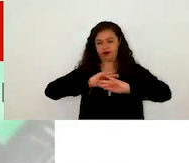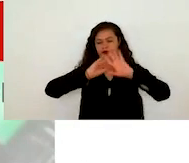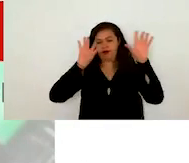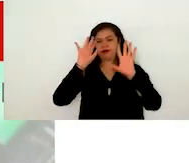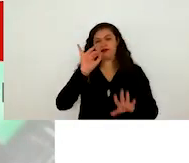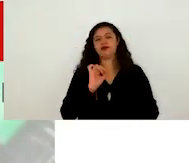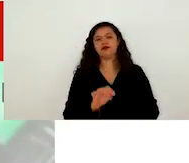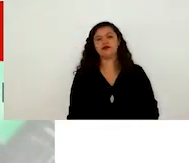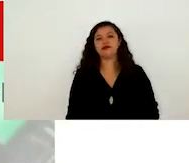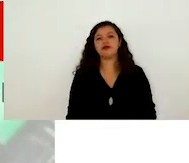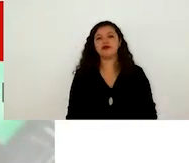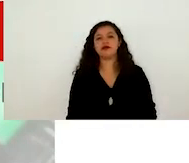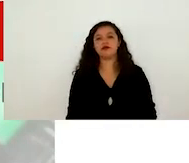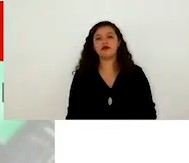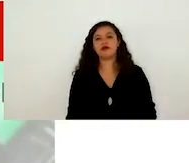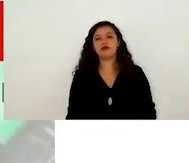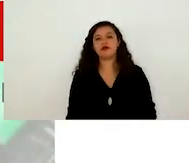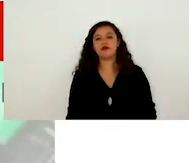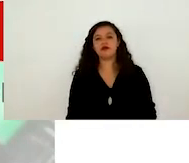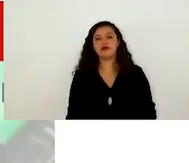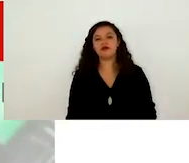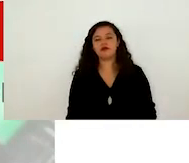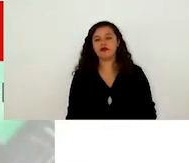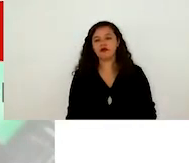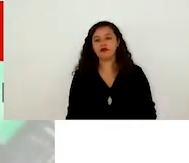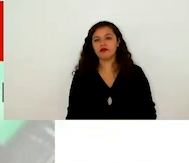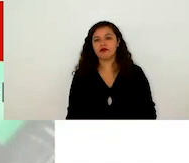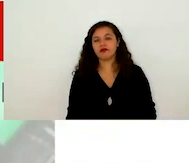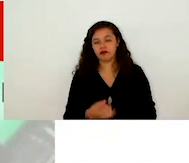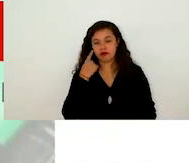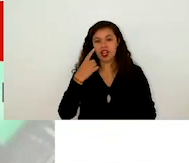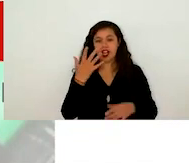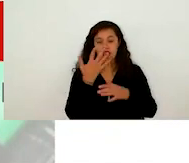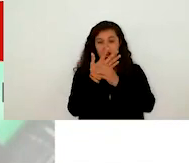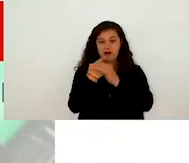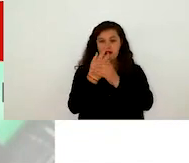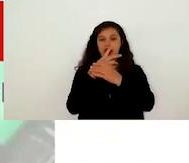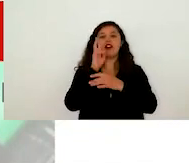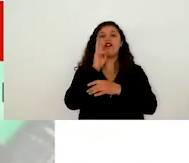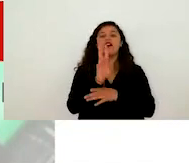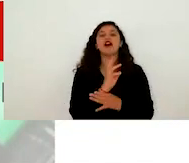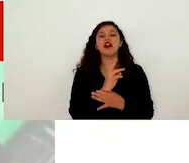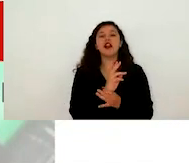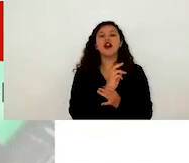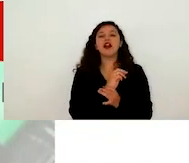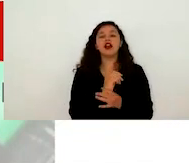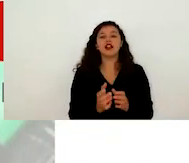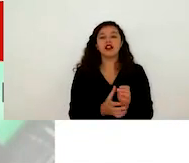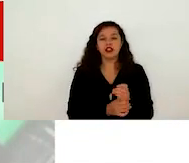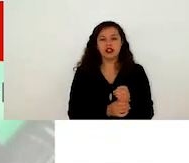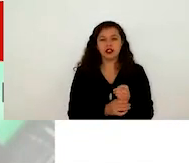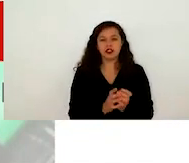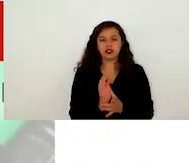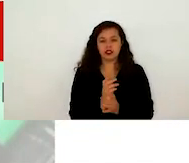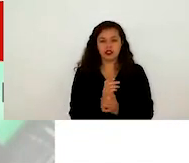extracto pilar por la mano ve a la posición de la mano precisamente en esto esto estas